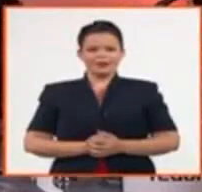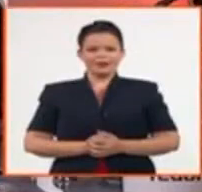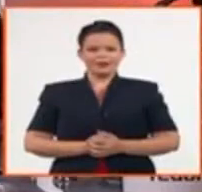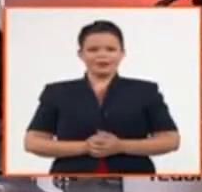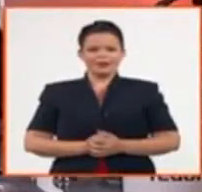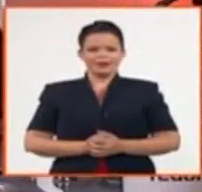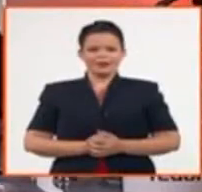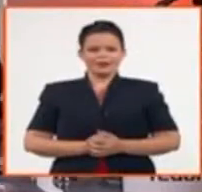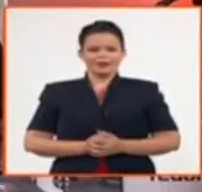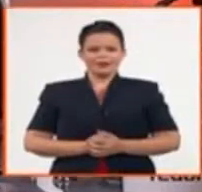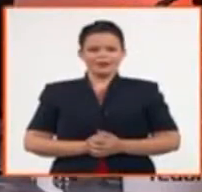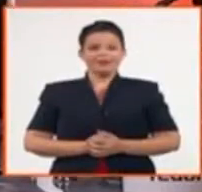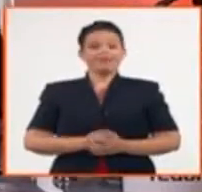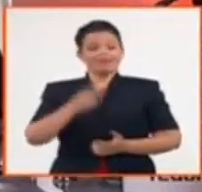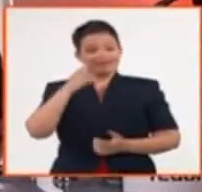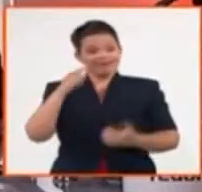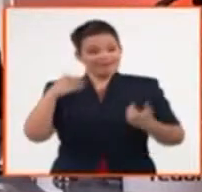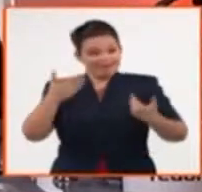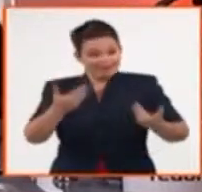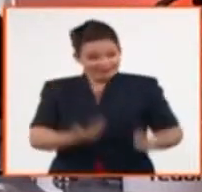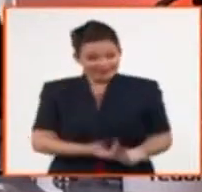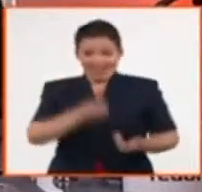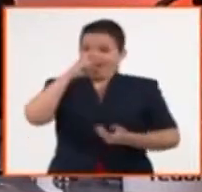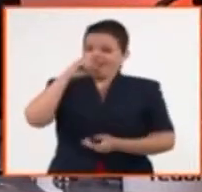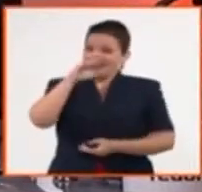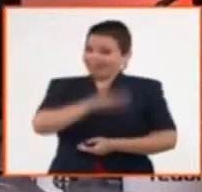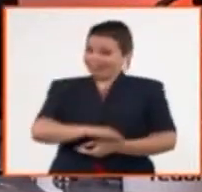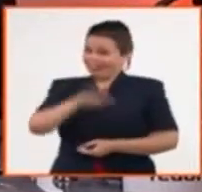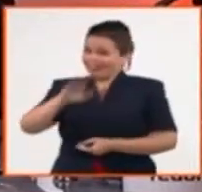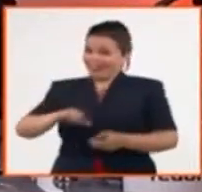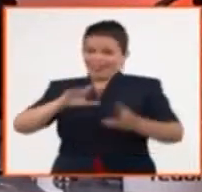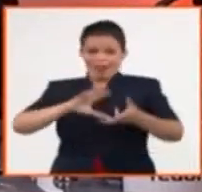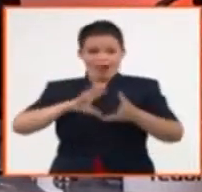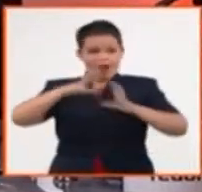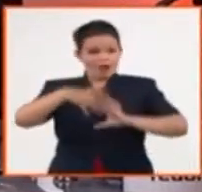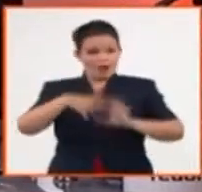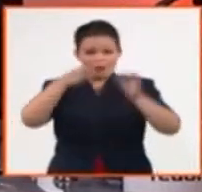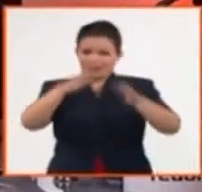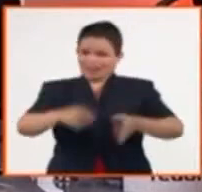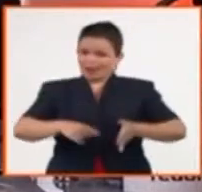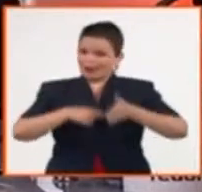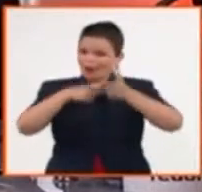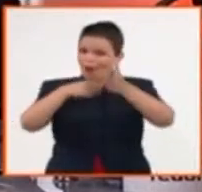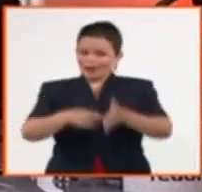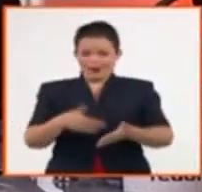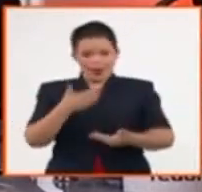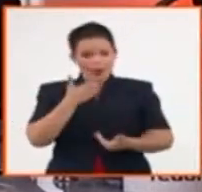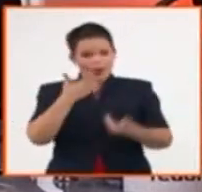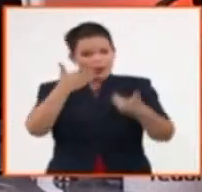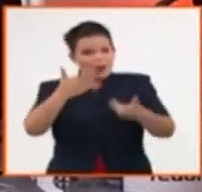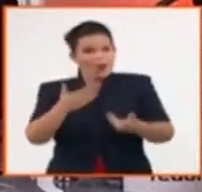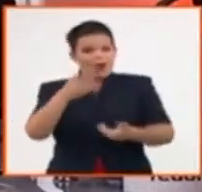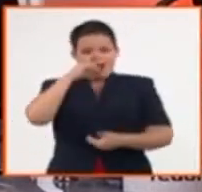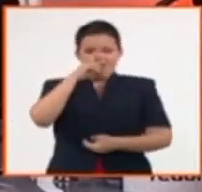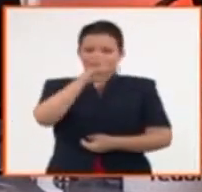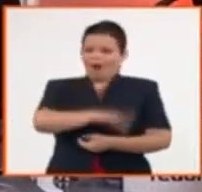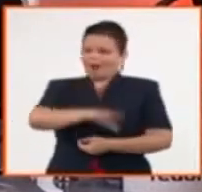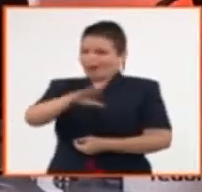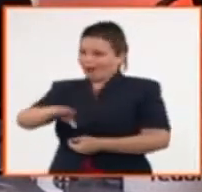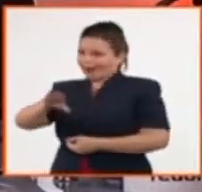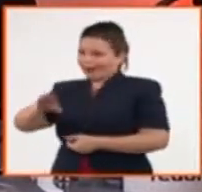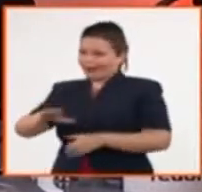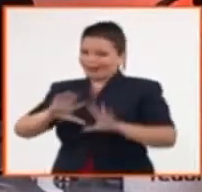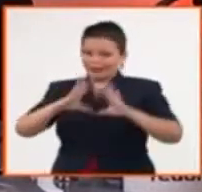Bueno, el ocurrente de Chamaquili siempre trayéndonos ese mensaje de aliento para los niños y para todos los cubanos. Este esfuerzo